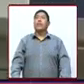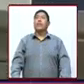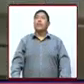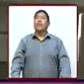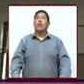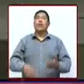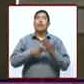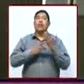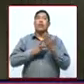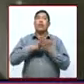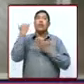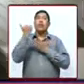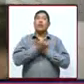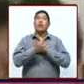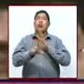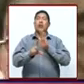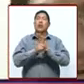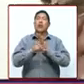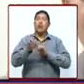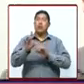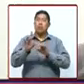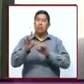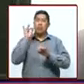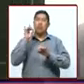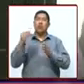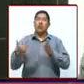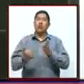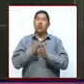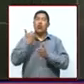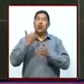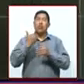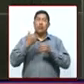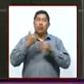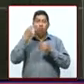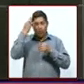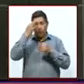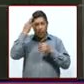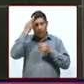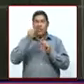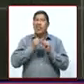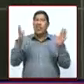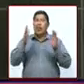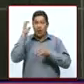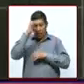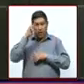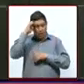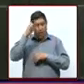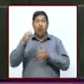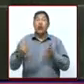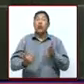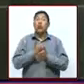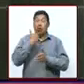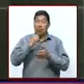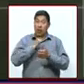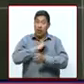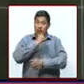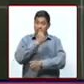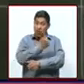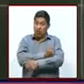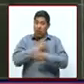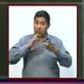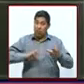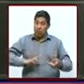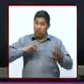y un proyecto de ley para la elección del nuevo fiscal general del estado Busca garantizar que la nueva autoridad que reemplace al